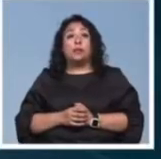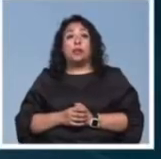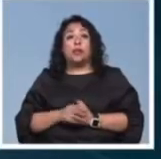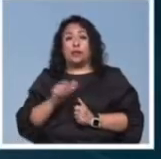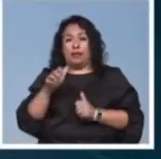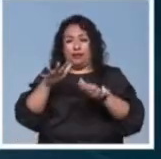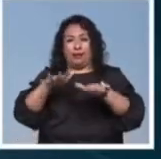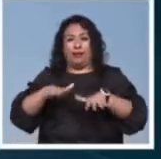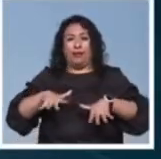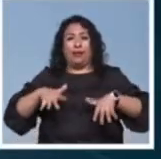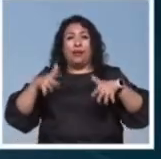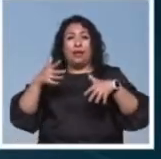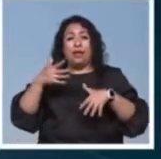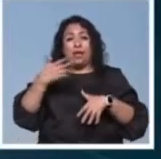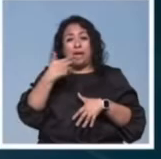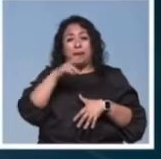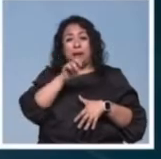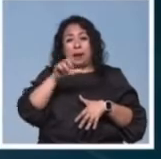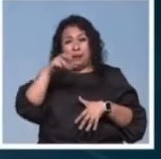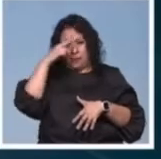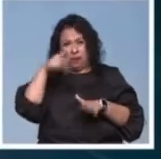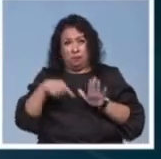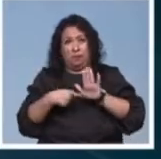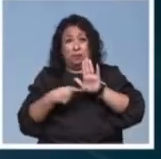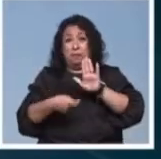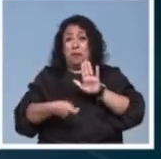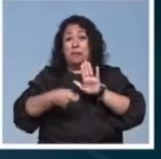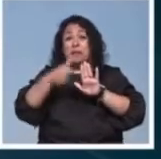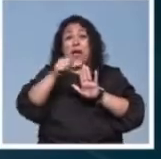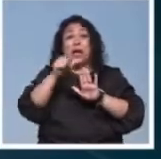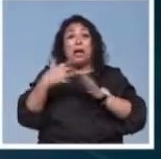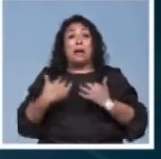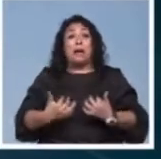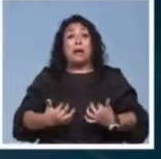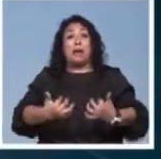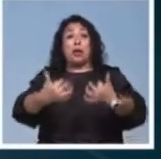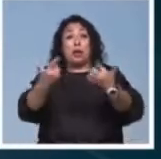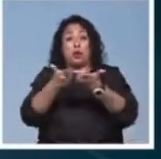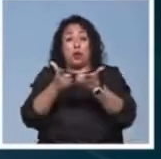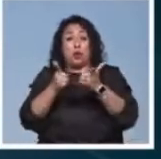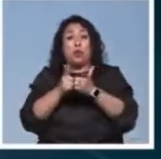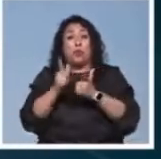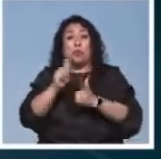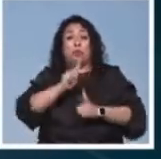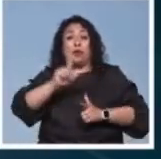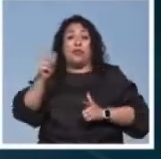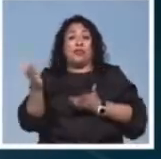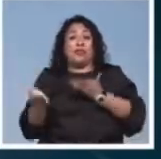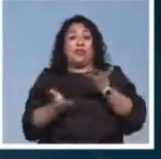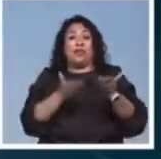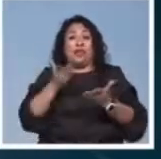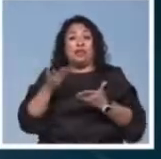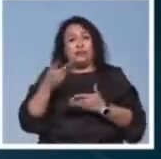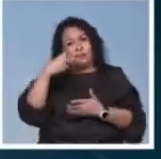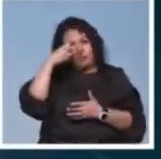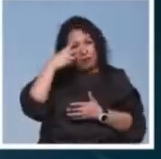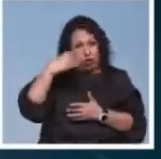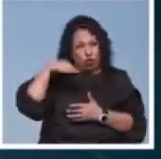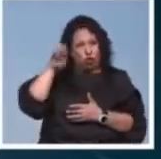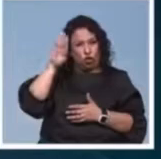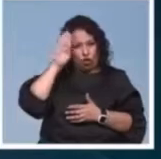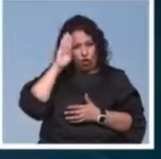Con el espectáculo de La Habana a México, se presentó por primera vez ante el público la compañía profesional de danza folclórica